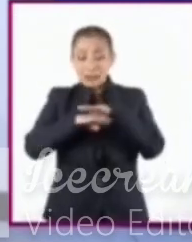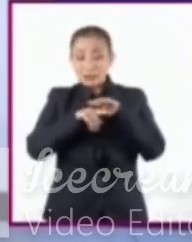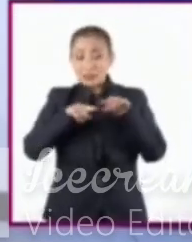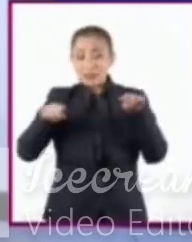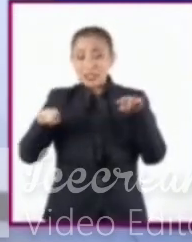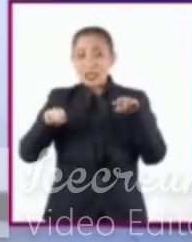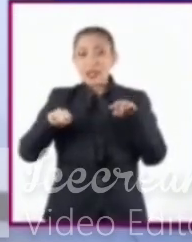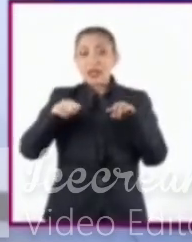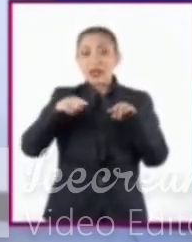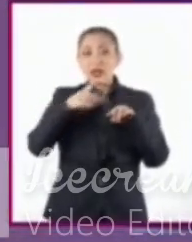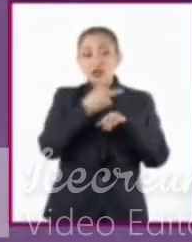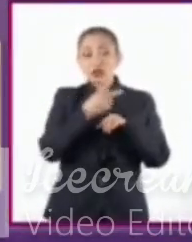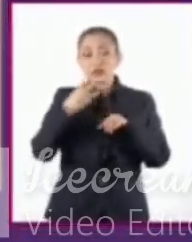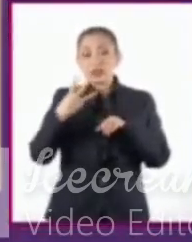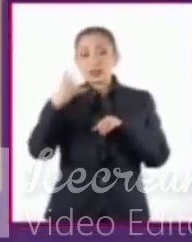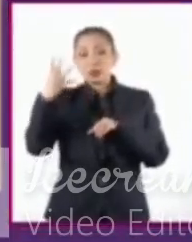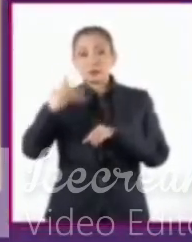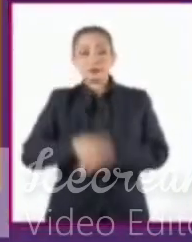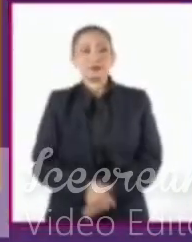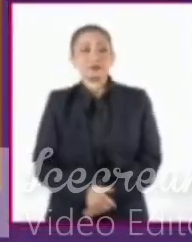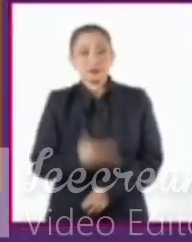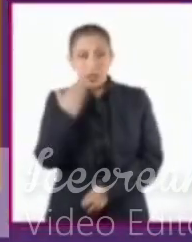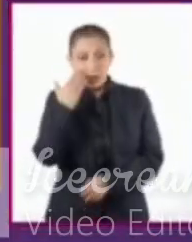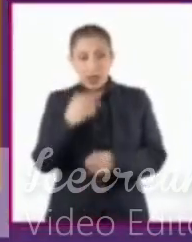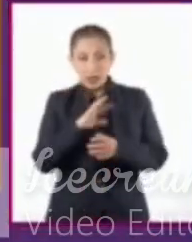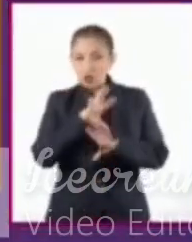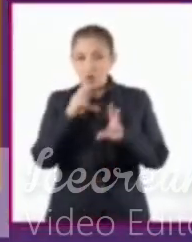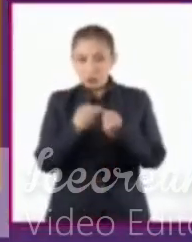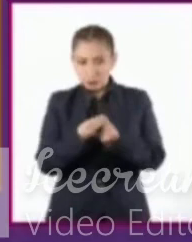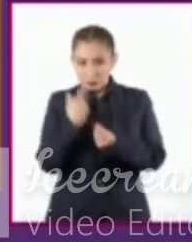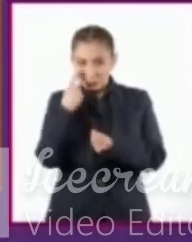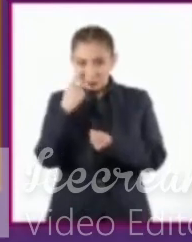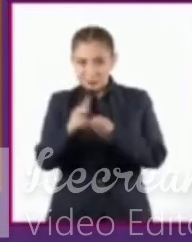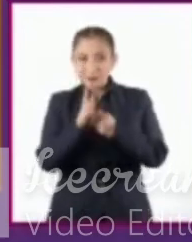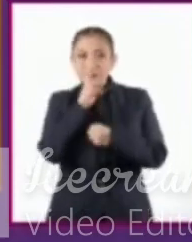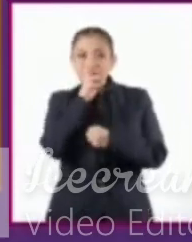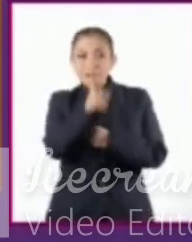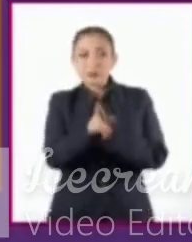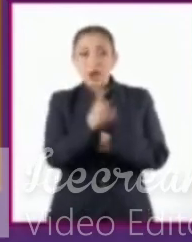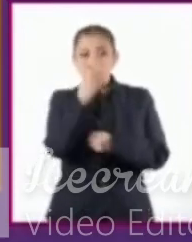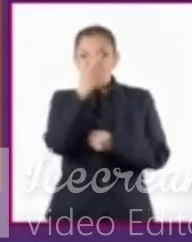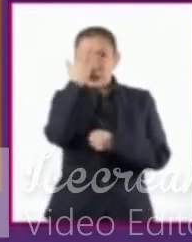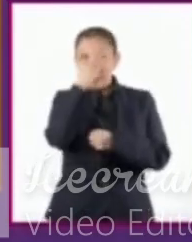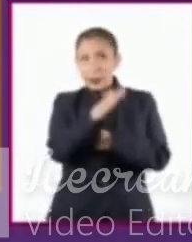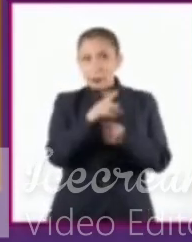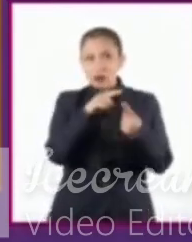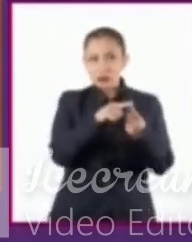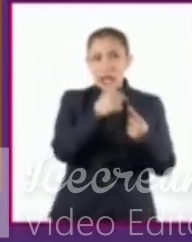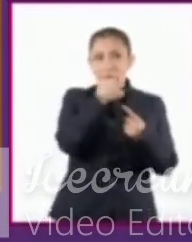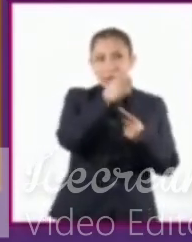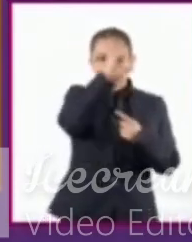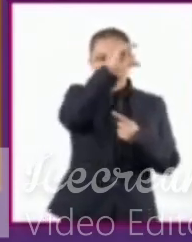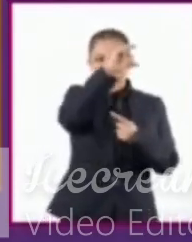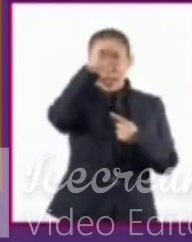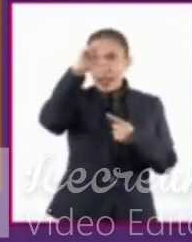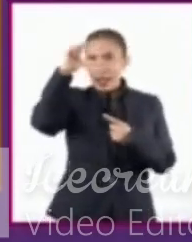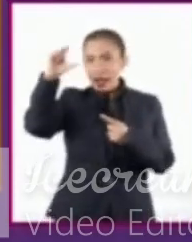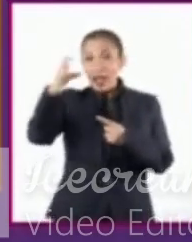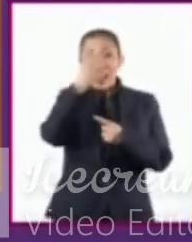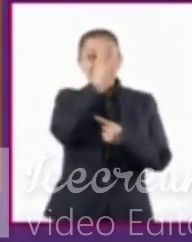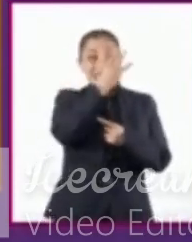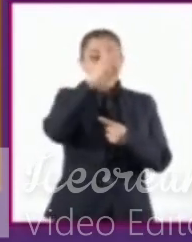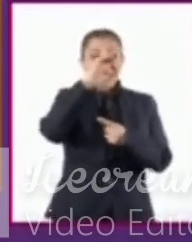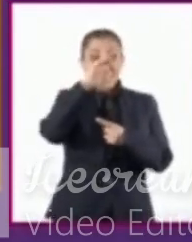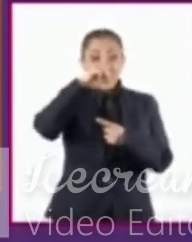2, 3 y 4. Vamos a resolverlo todos juntos. Sabemos dos cosas: que cada casilla mide 3 centímetros por